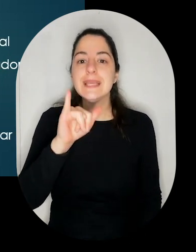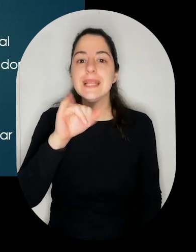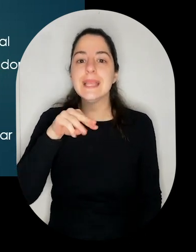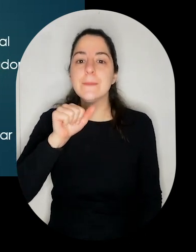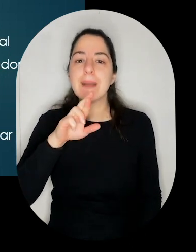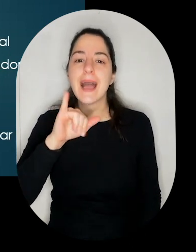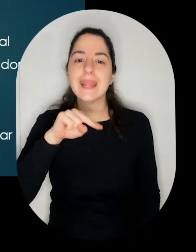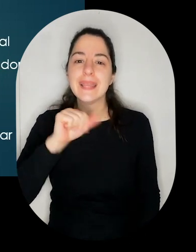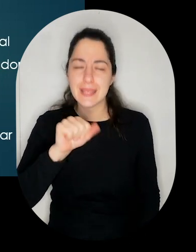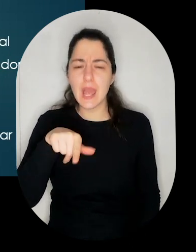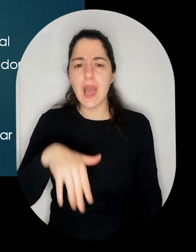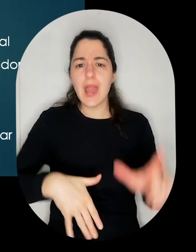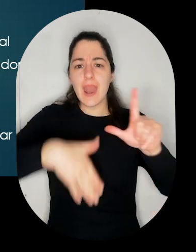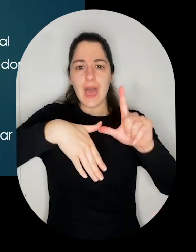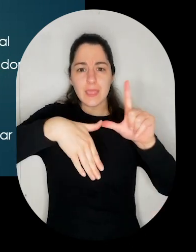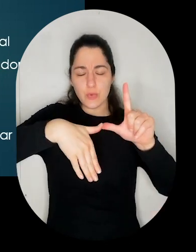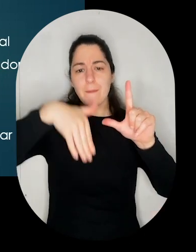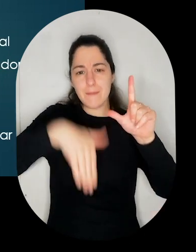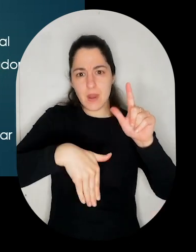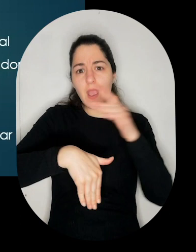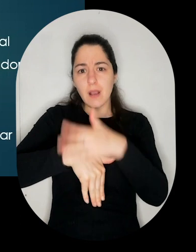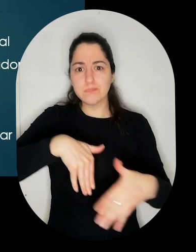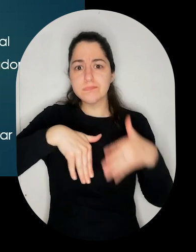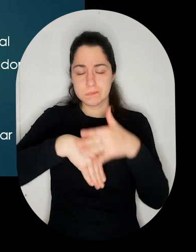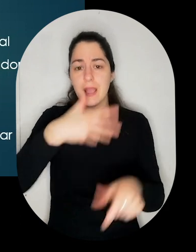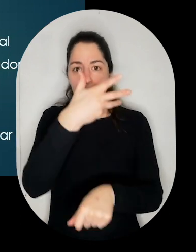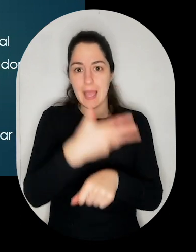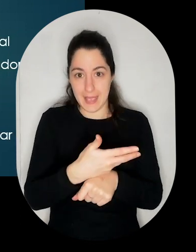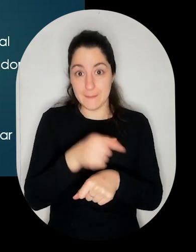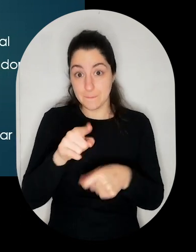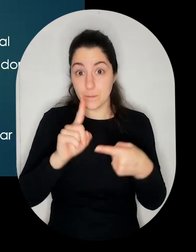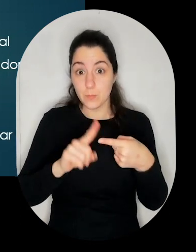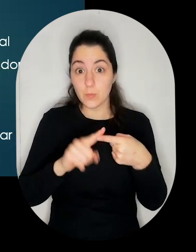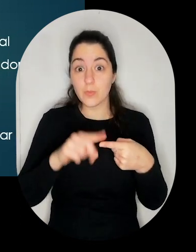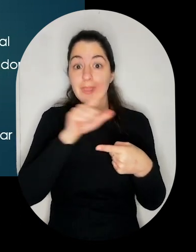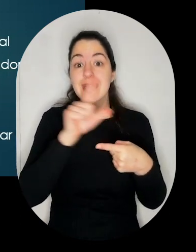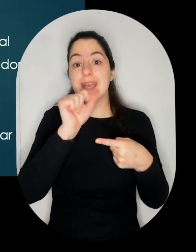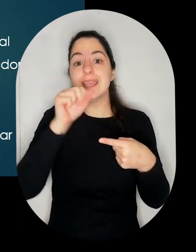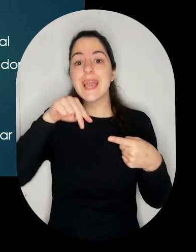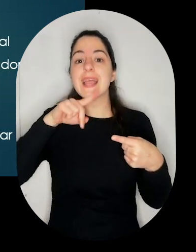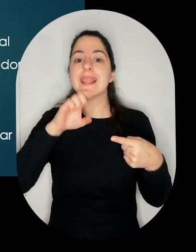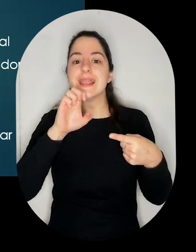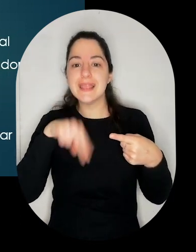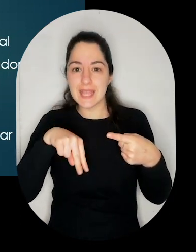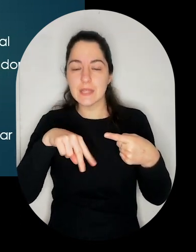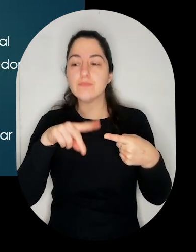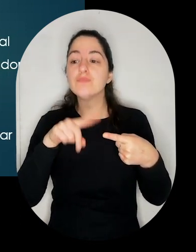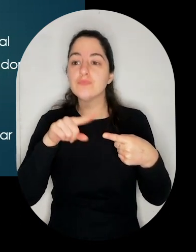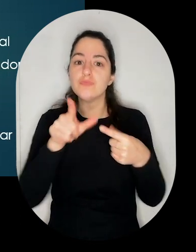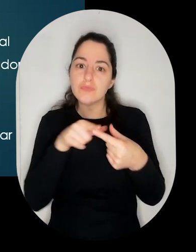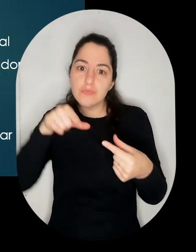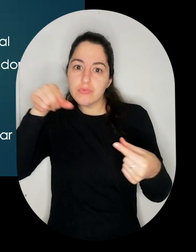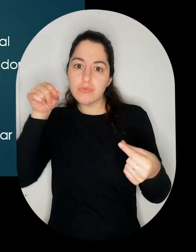comunes en Chile, de encontrar y en general en toda Latinoamérica. Tenemos por un lado Plantago lanceolata, llamado llantencillo o